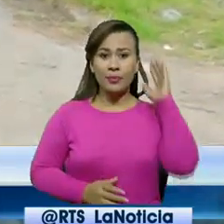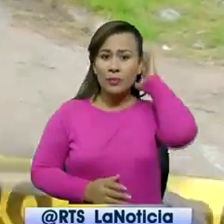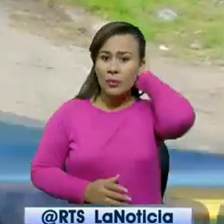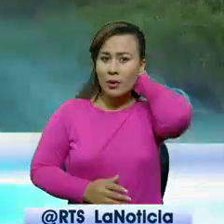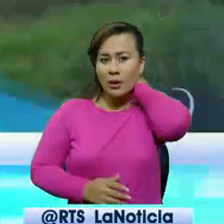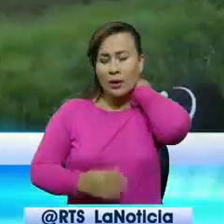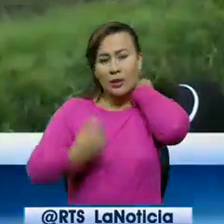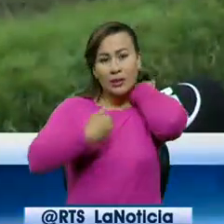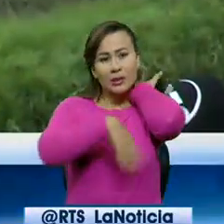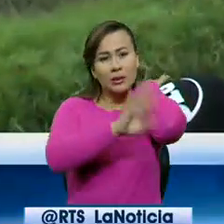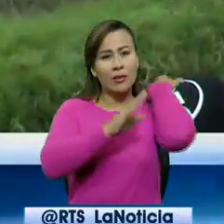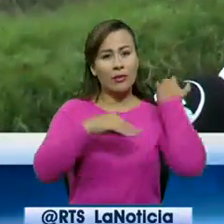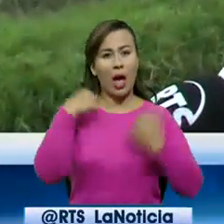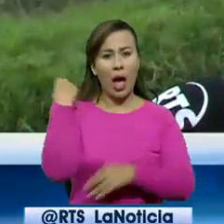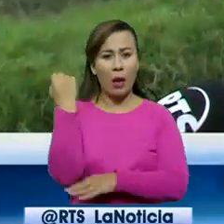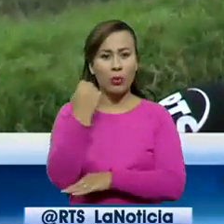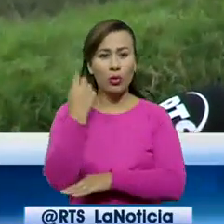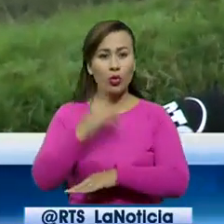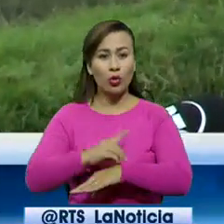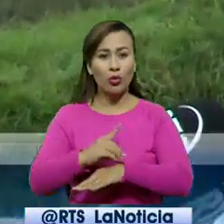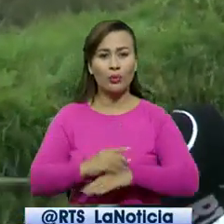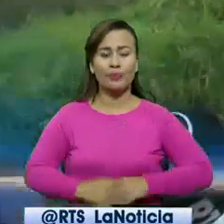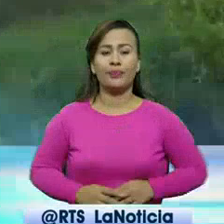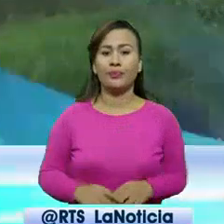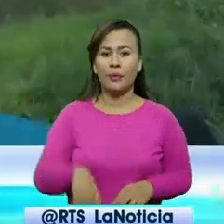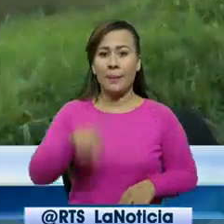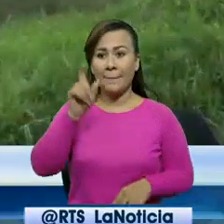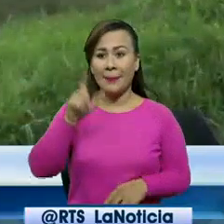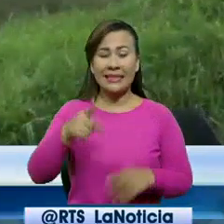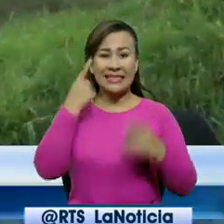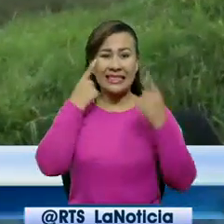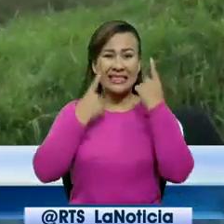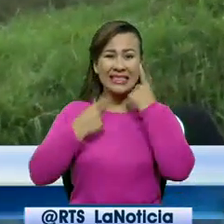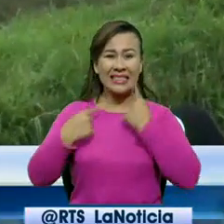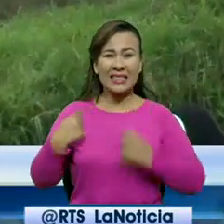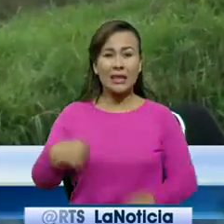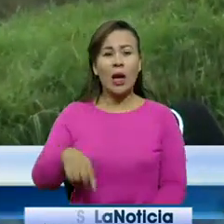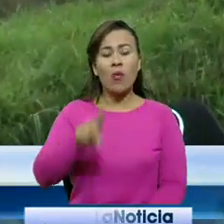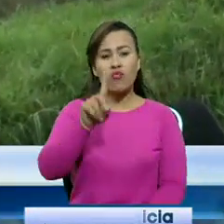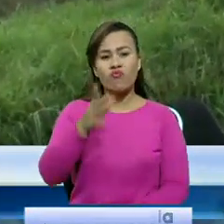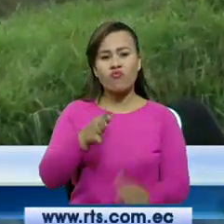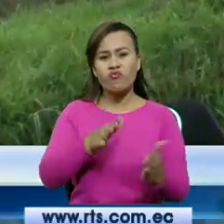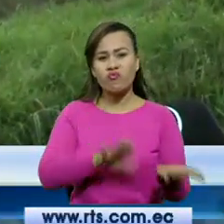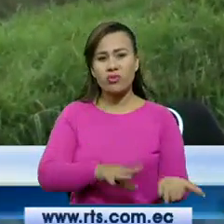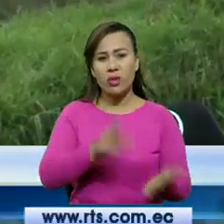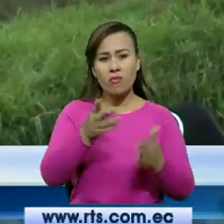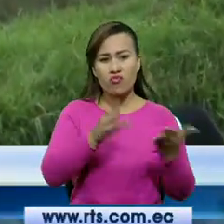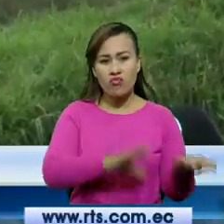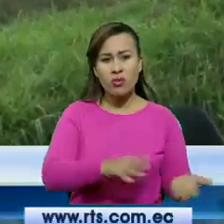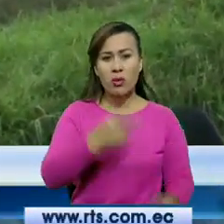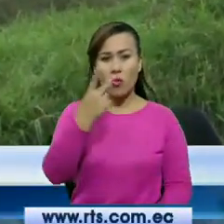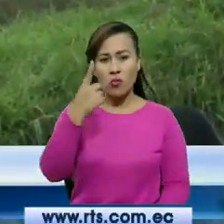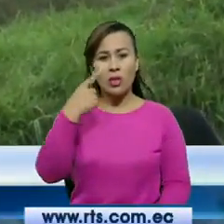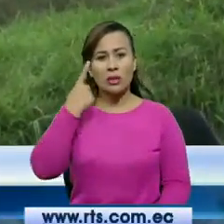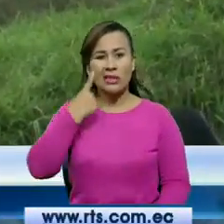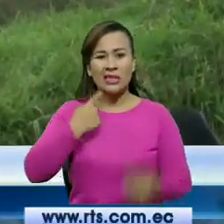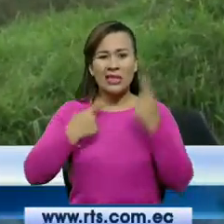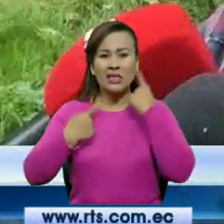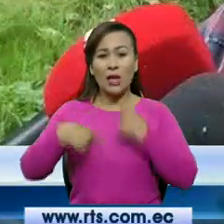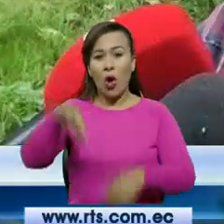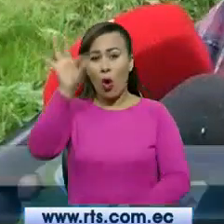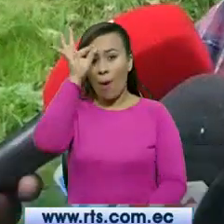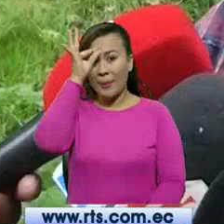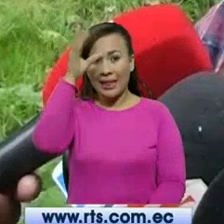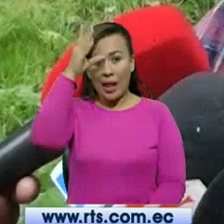llevan la ambulancia. Hay dos personas fallecidas y dos personas heridas, las cuales han sido trasladadas hasta una casa asistencial al cantón